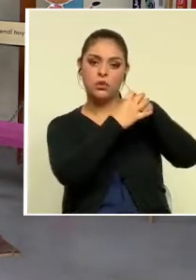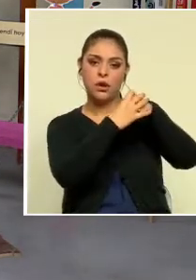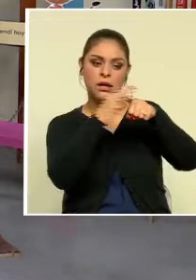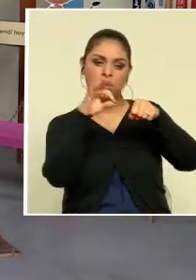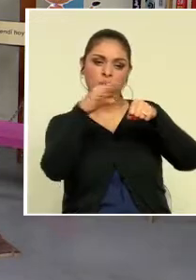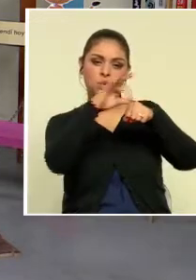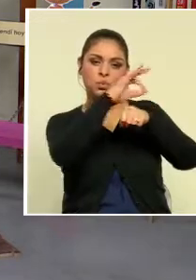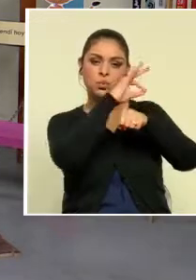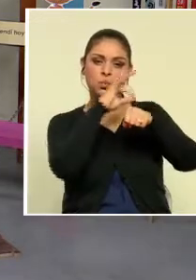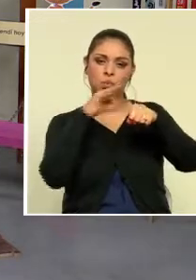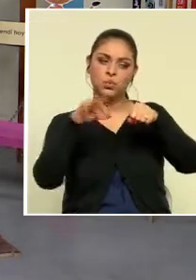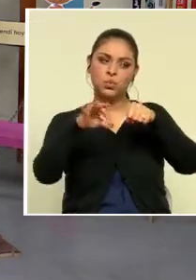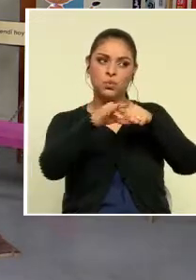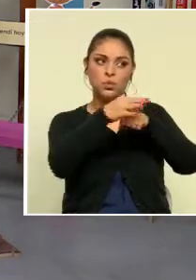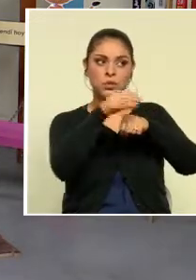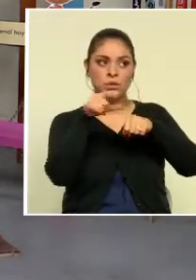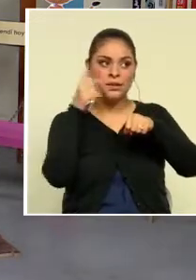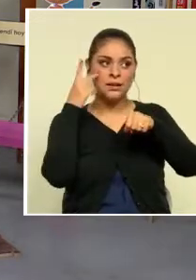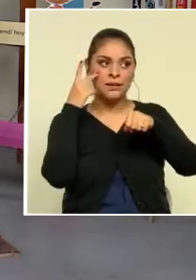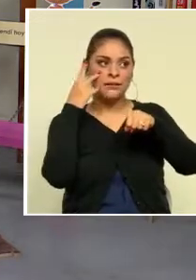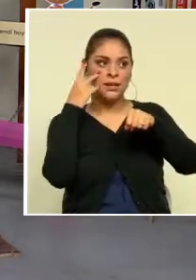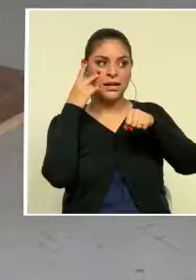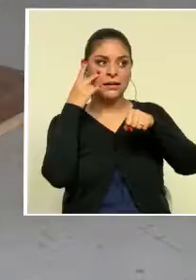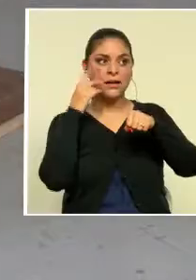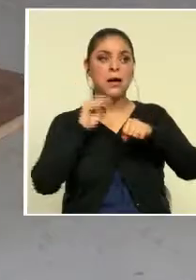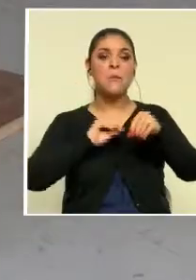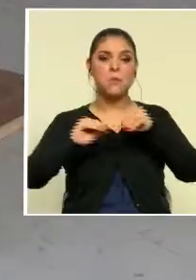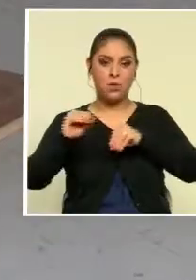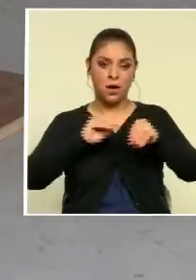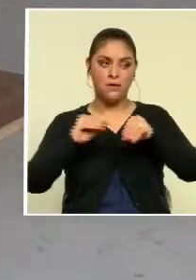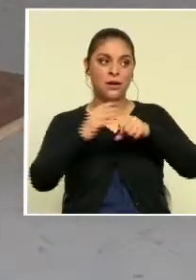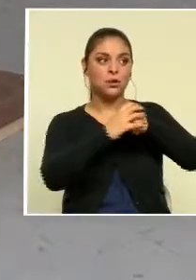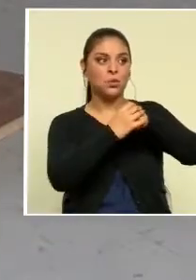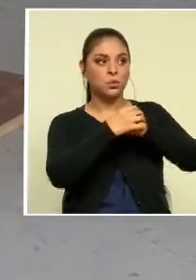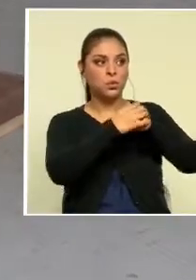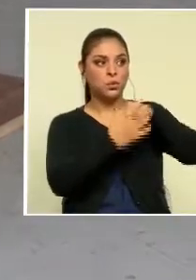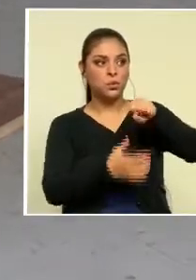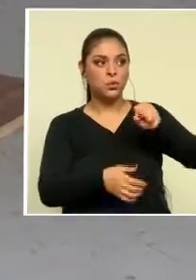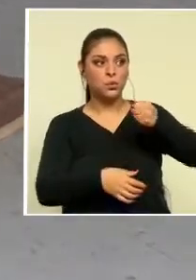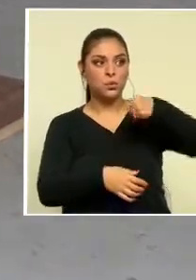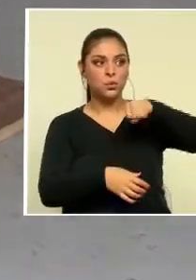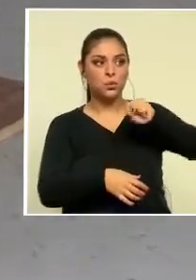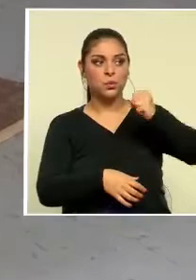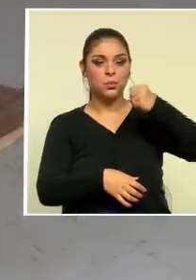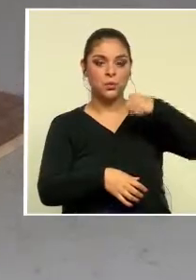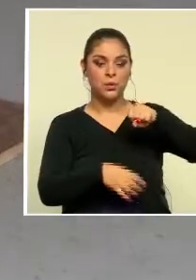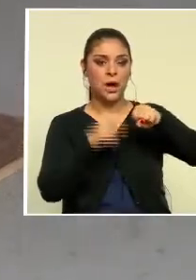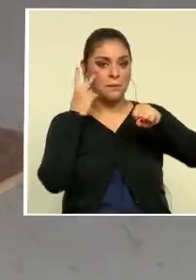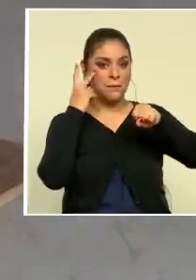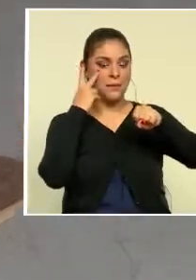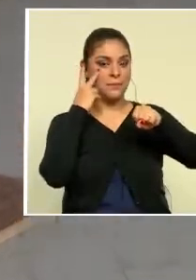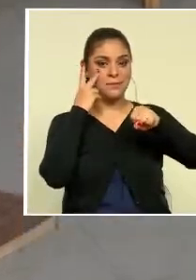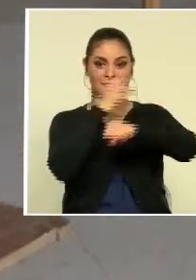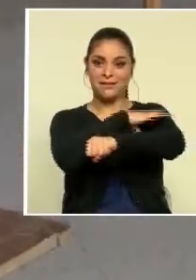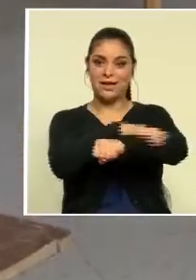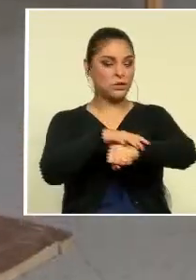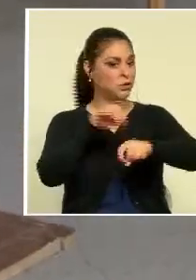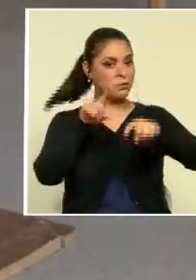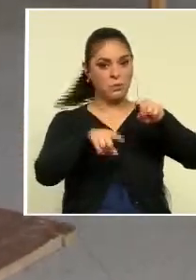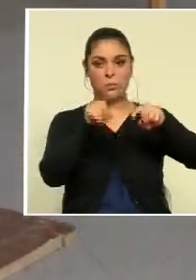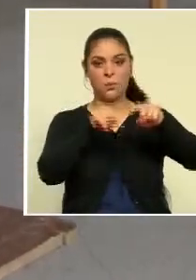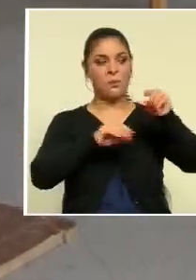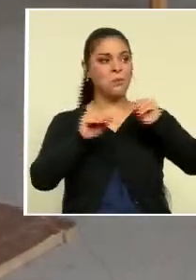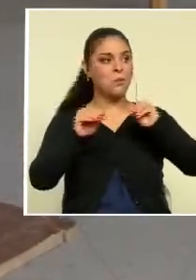en ellos niños pero es que los brazos no se pueden mover spears el guión de ahí anda dando vueltas por las rodillas